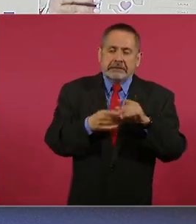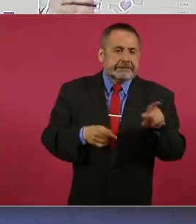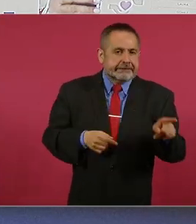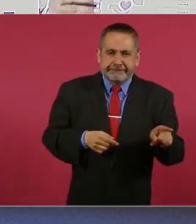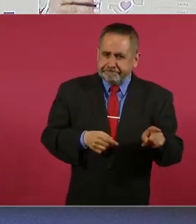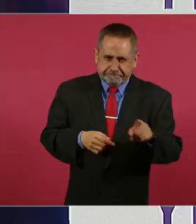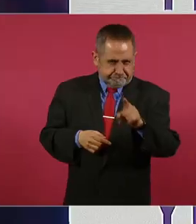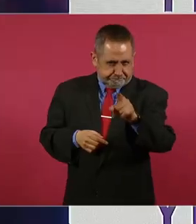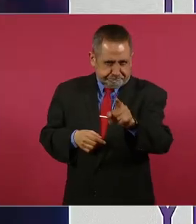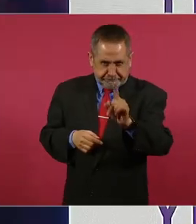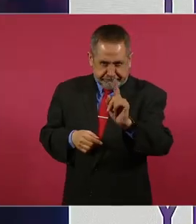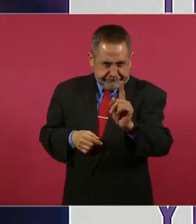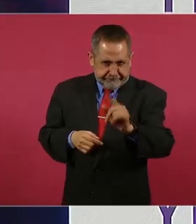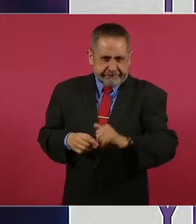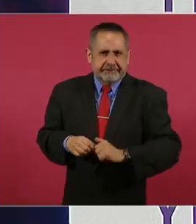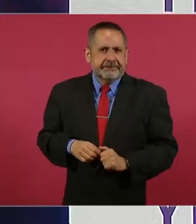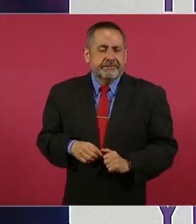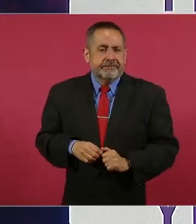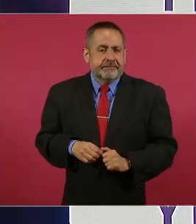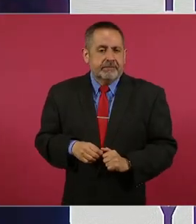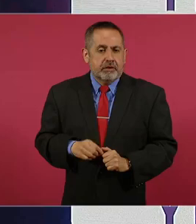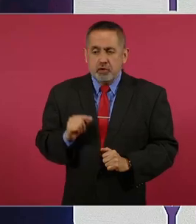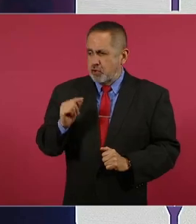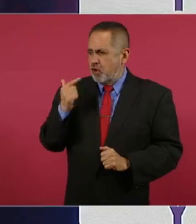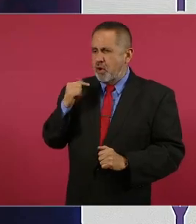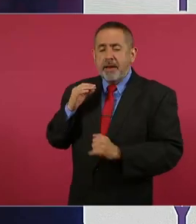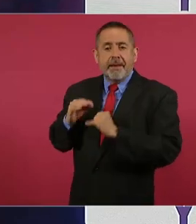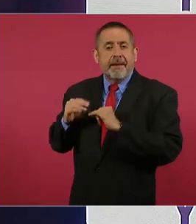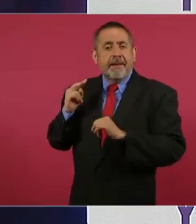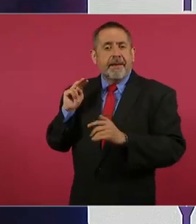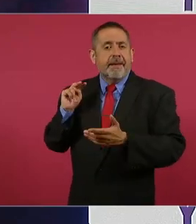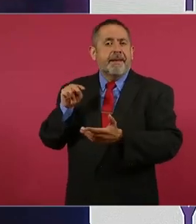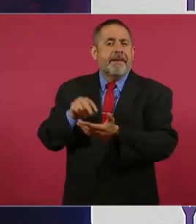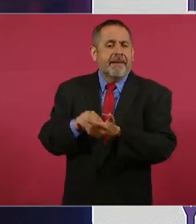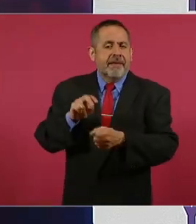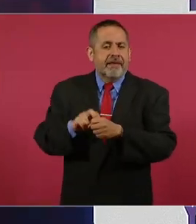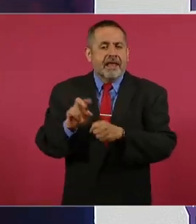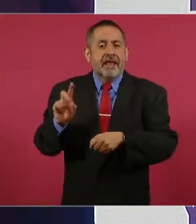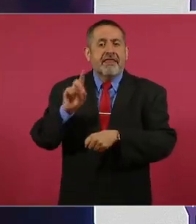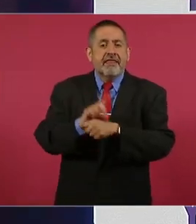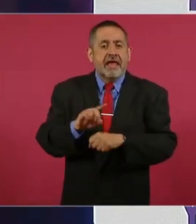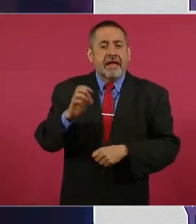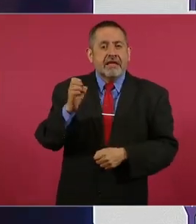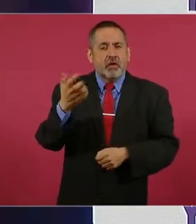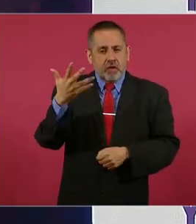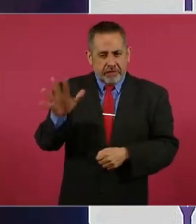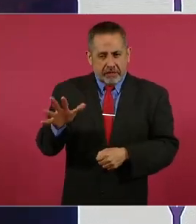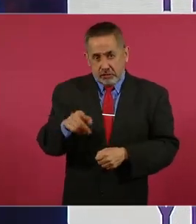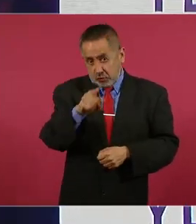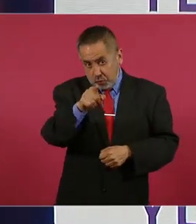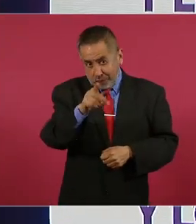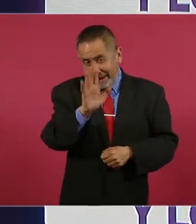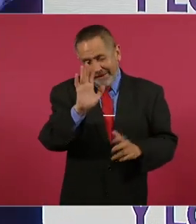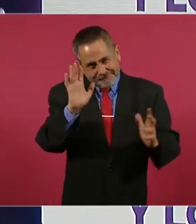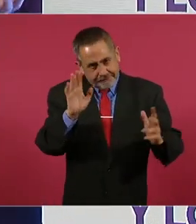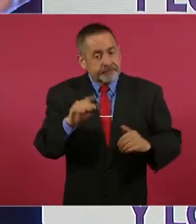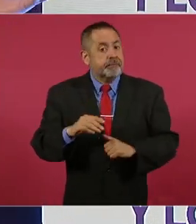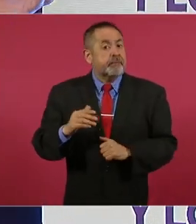de mi último viaje, que fue el 10 de enero. Ya para